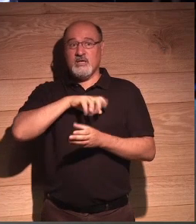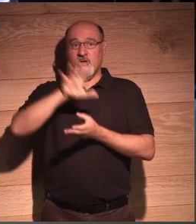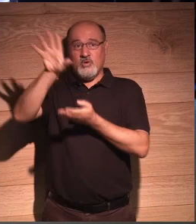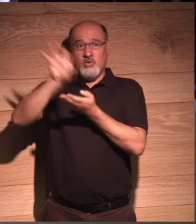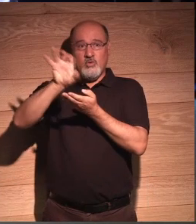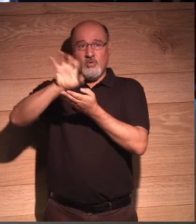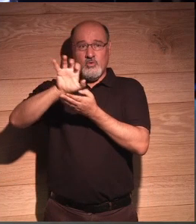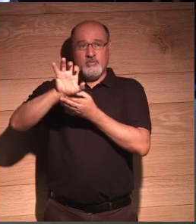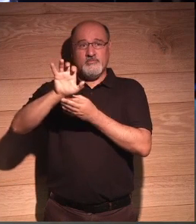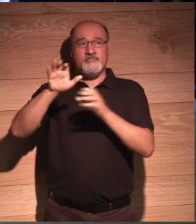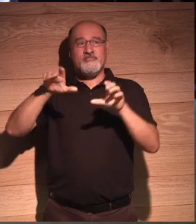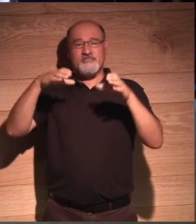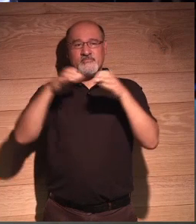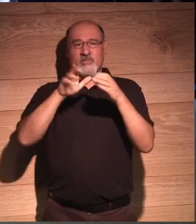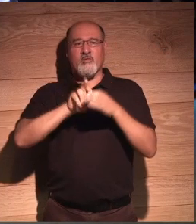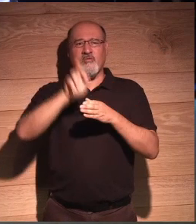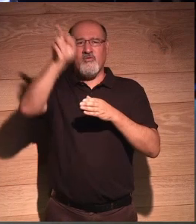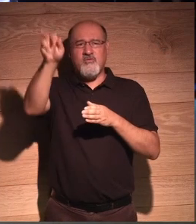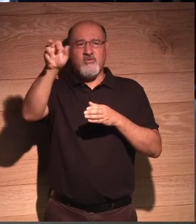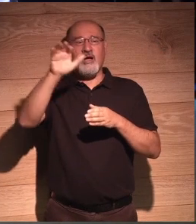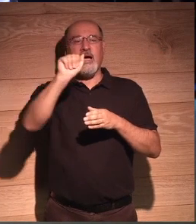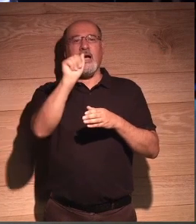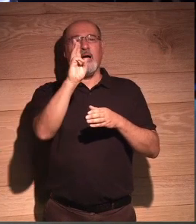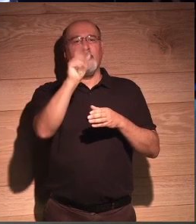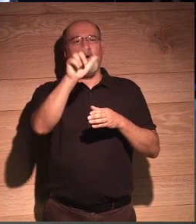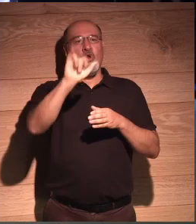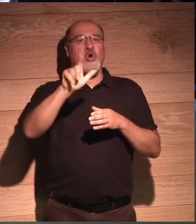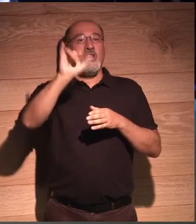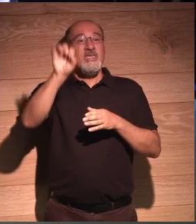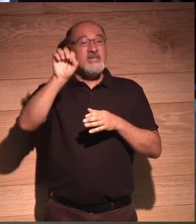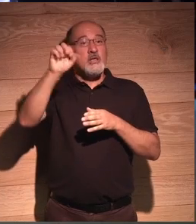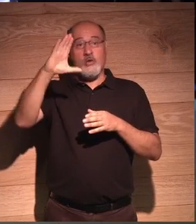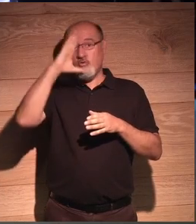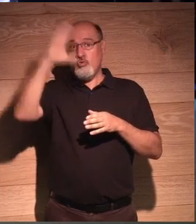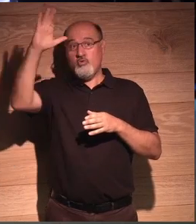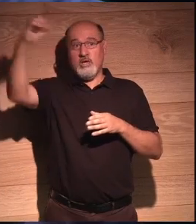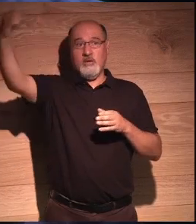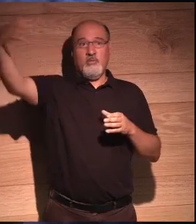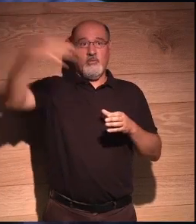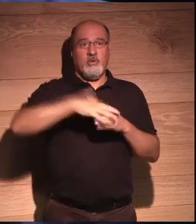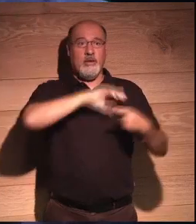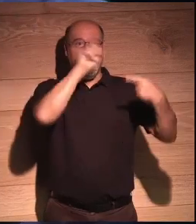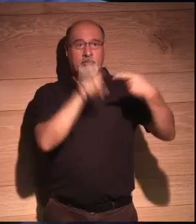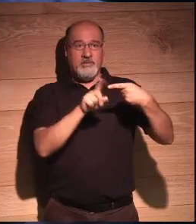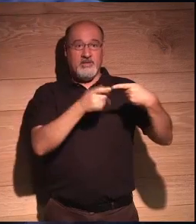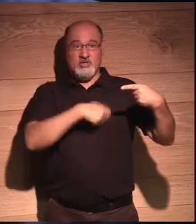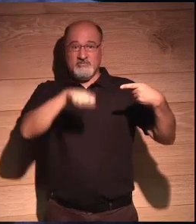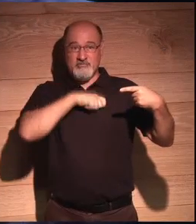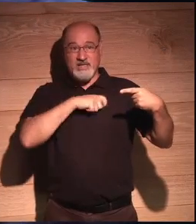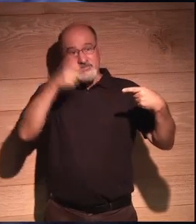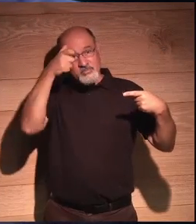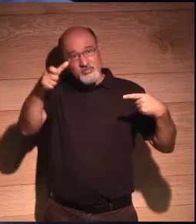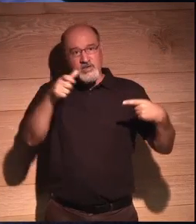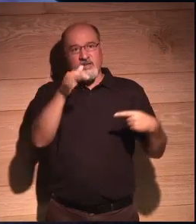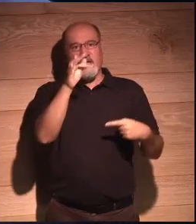del Apolo, del Eagle desde la Luna, llegan, por estar en ese momento más cerca de la Luna, llegan primero a Fresnedillas antes